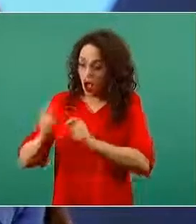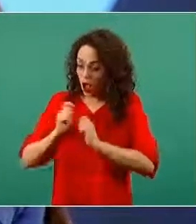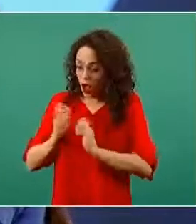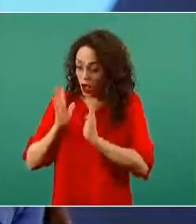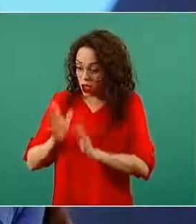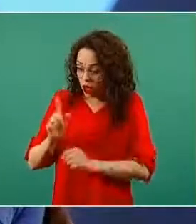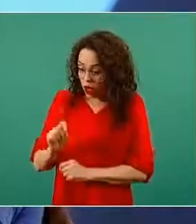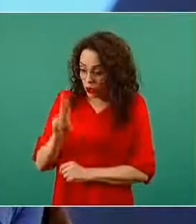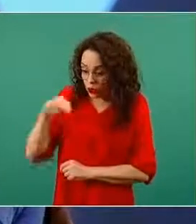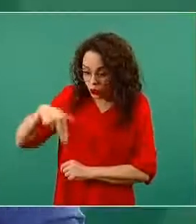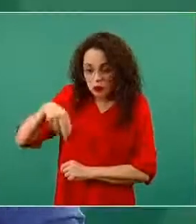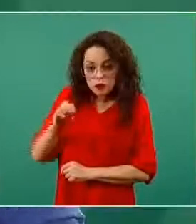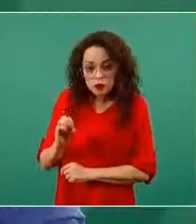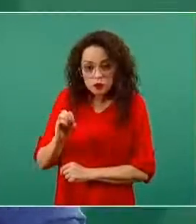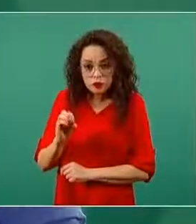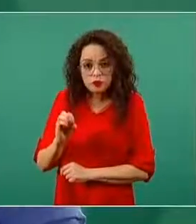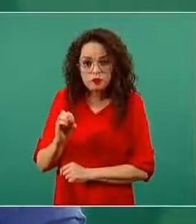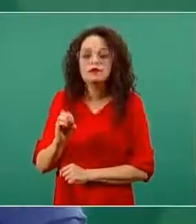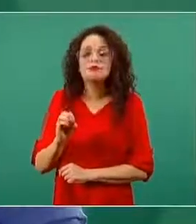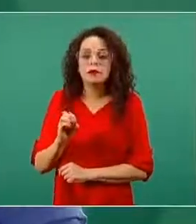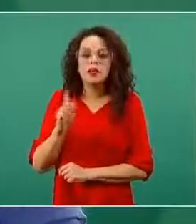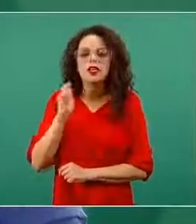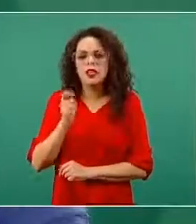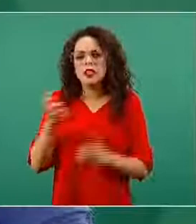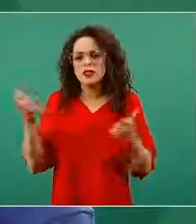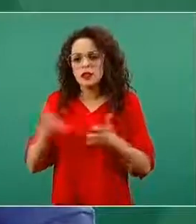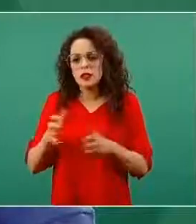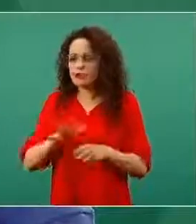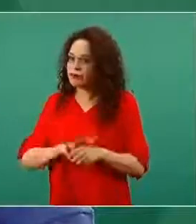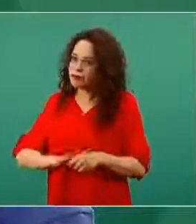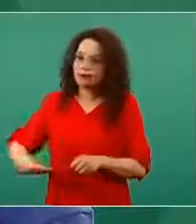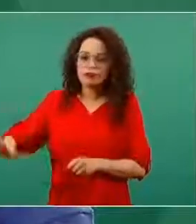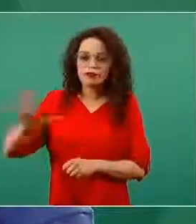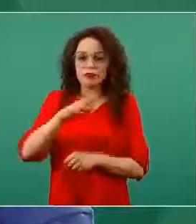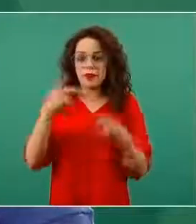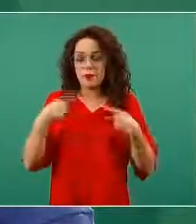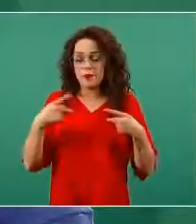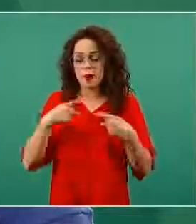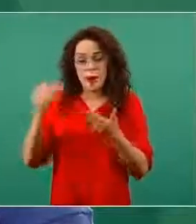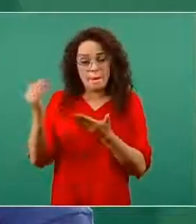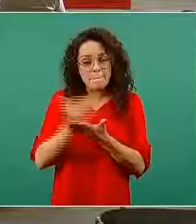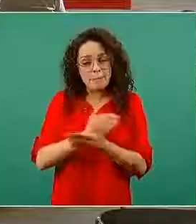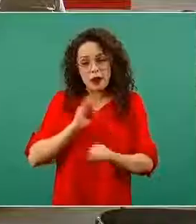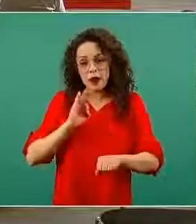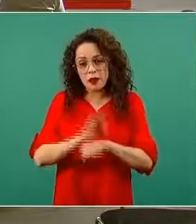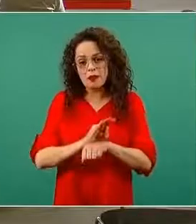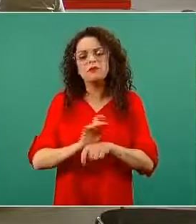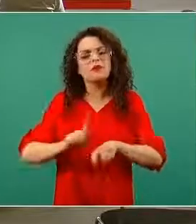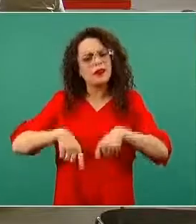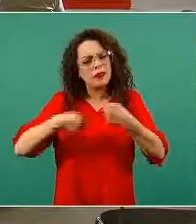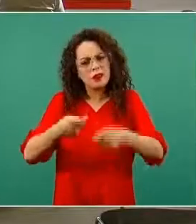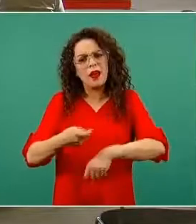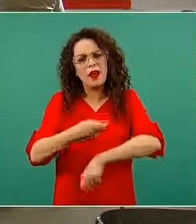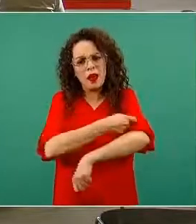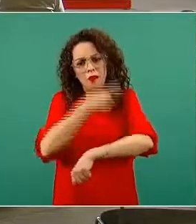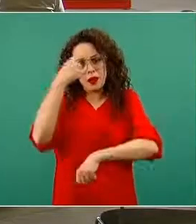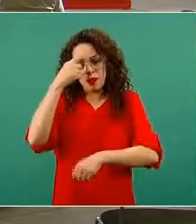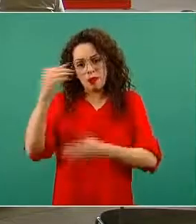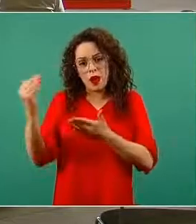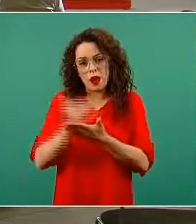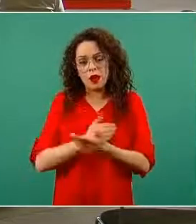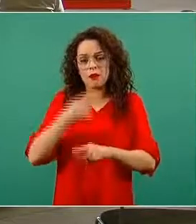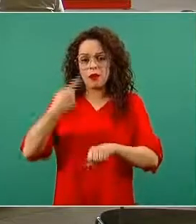que lo que se está haciendo es ir protegiendo a las personas más vulnerables de desarrollar enfermedades graves,